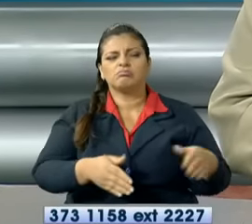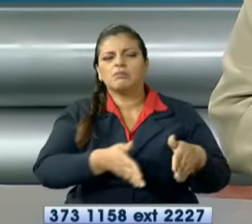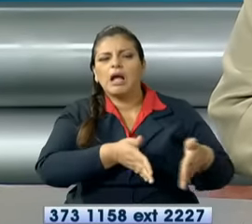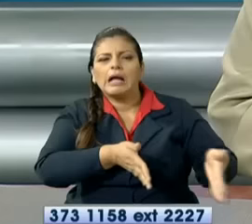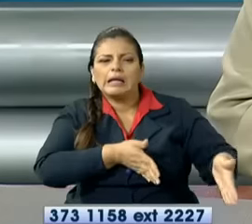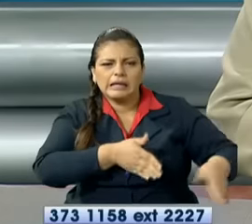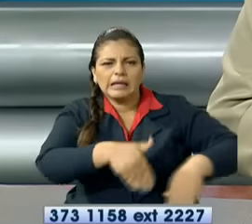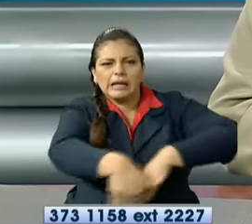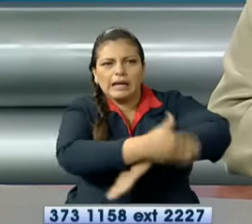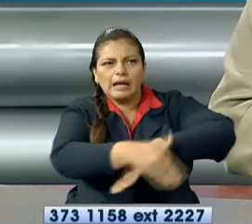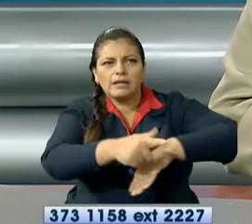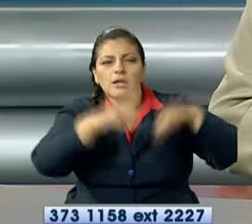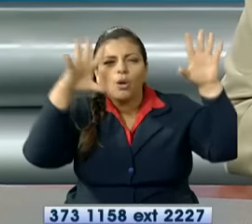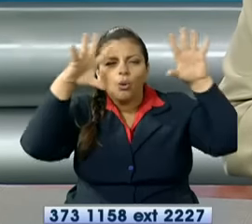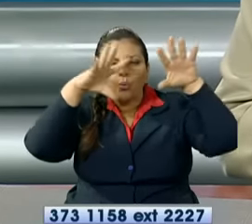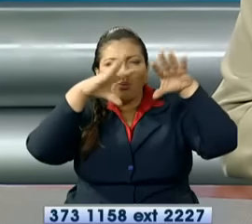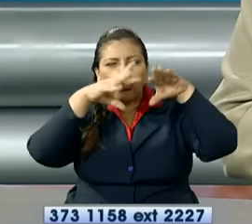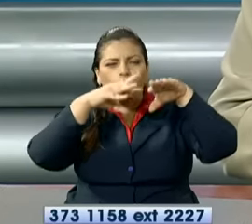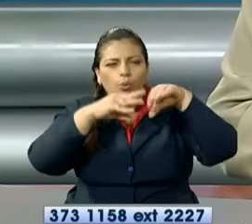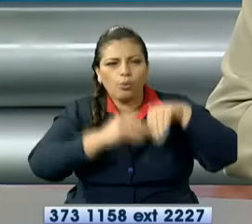permanece internada en una casa de salud.